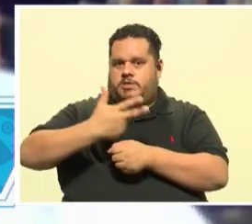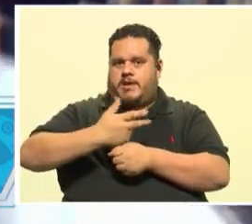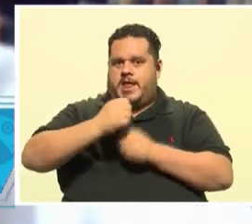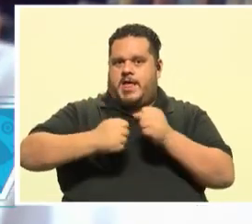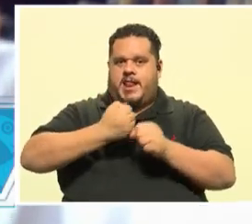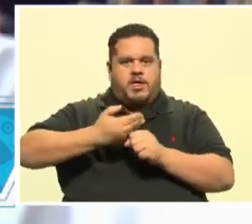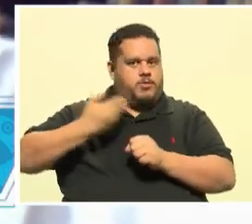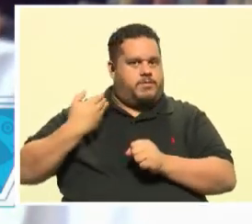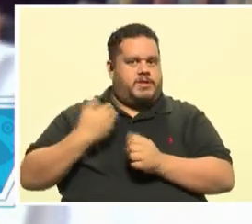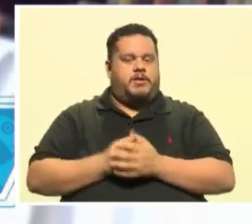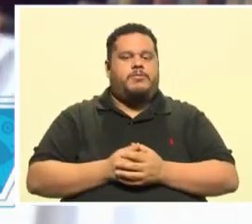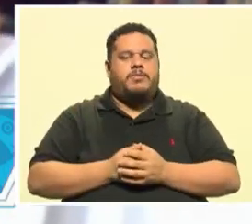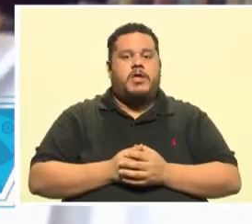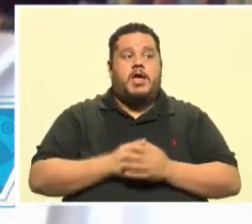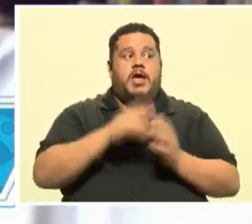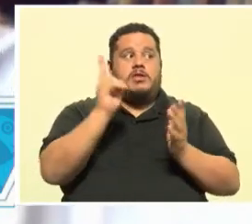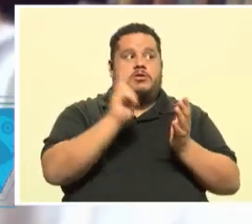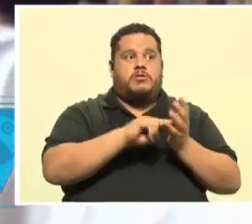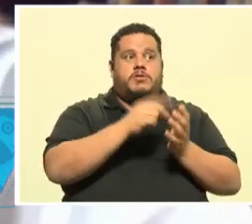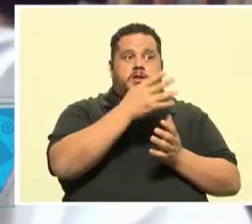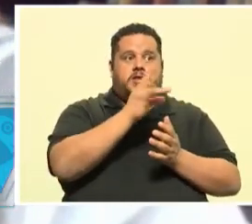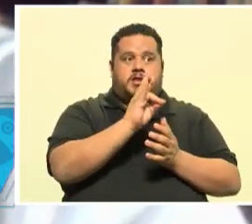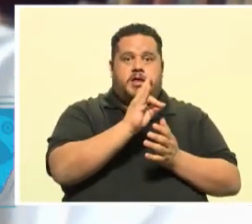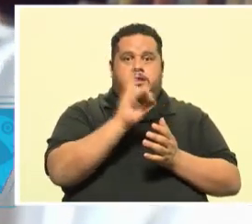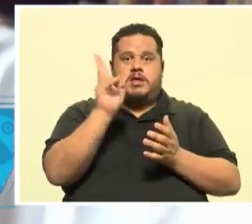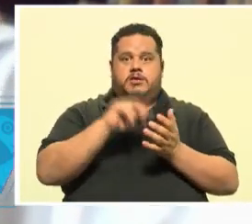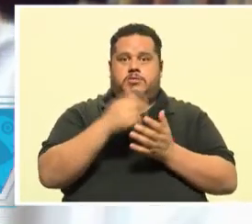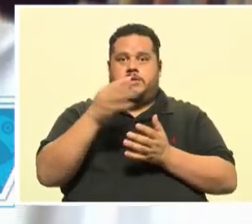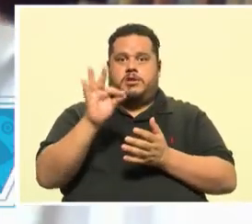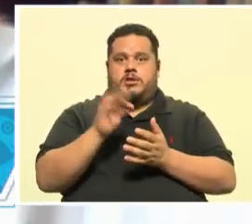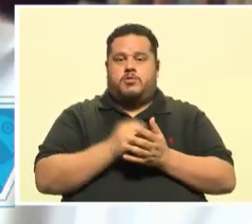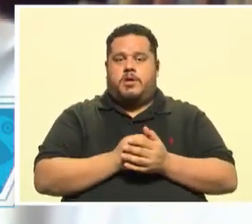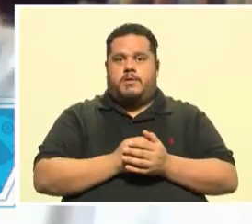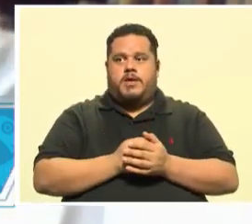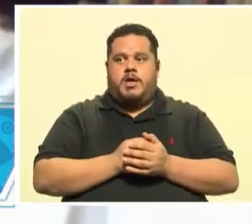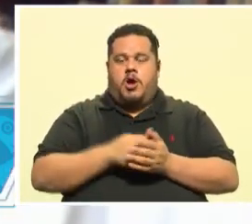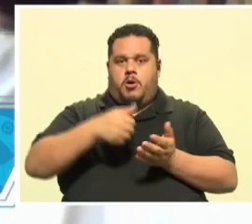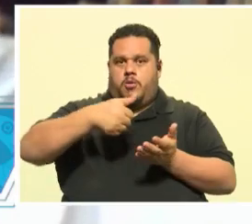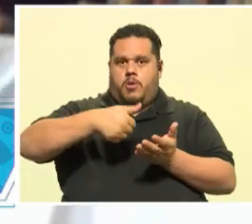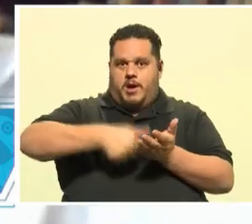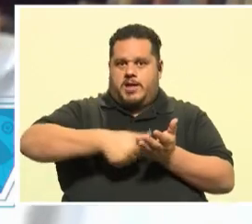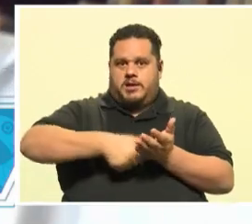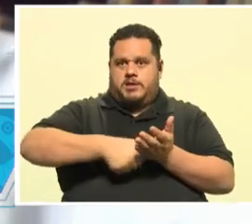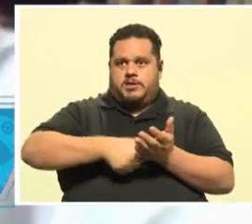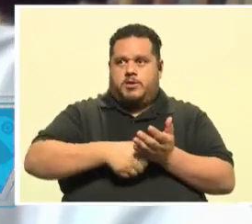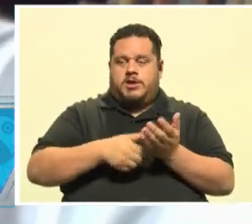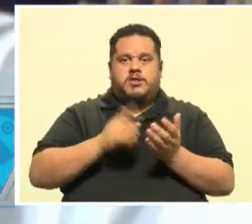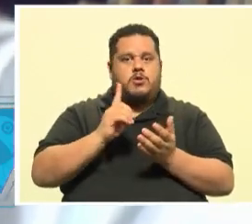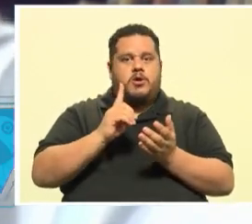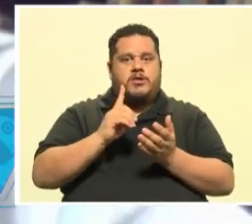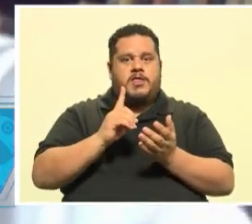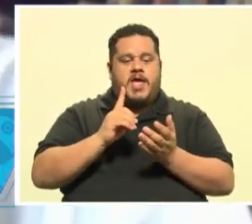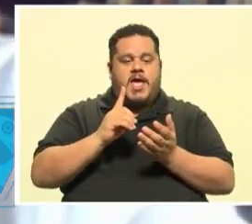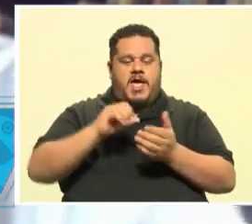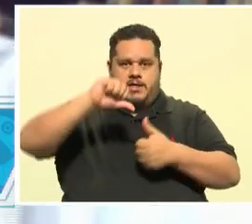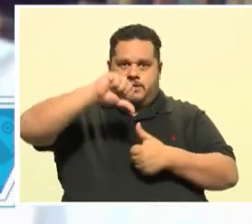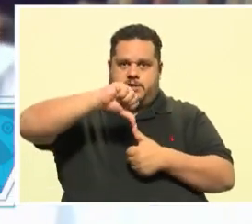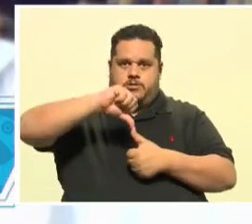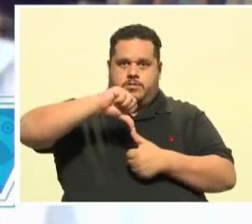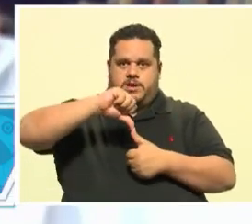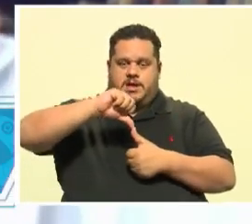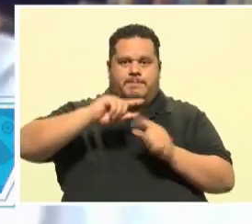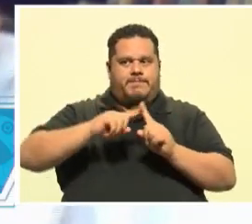dijo que si pudieran se irían de sus colonias, es decir, de sus barrios. En Centroamérica se dice más